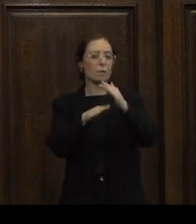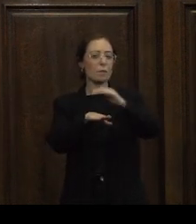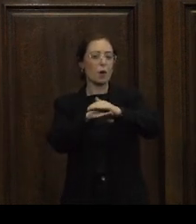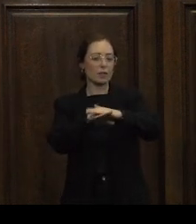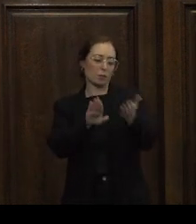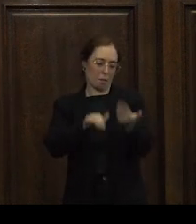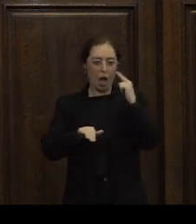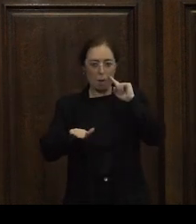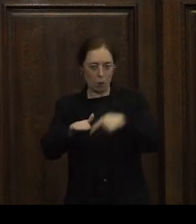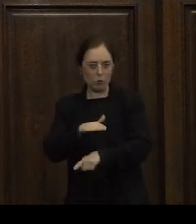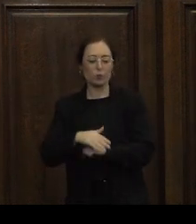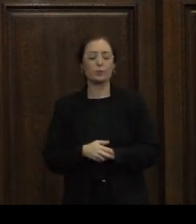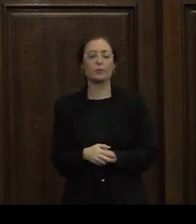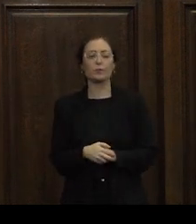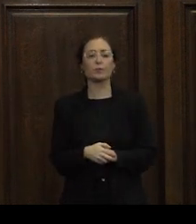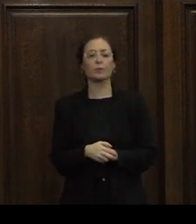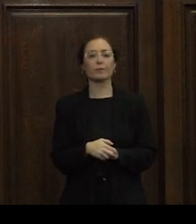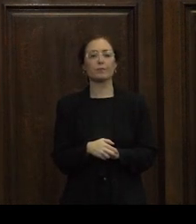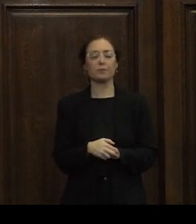Así como...